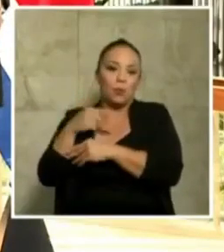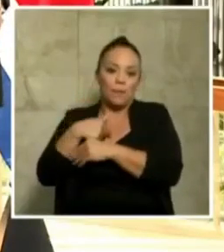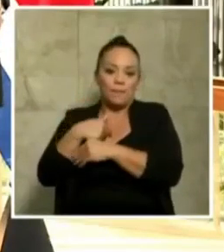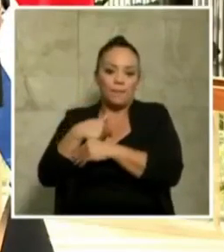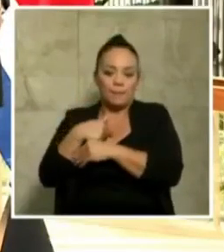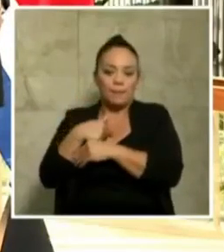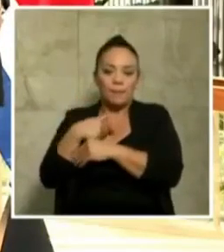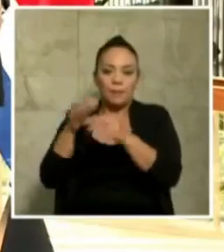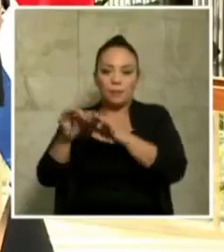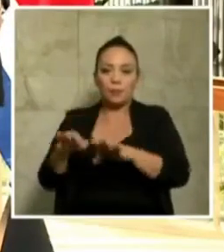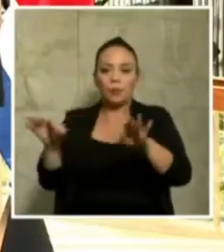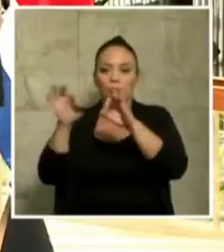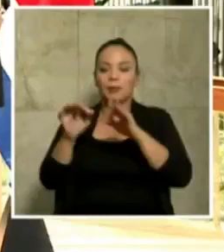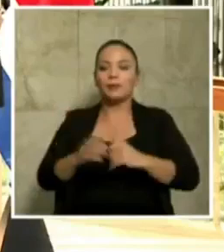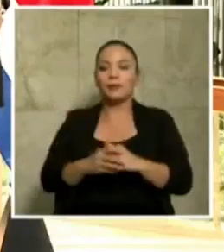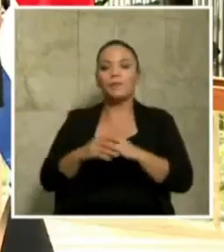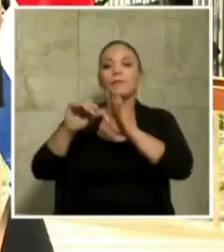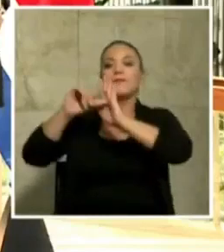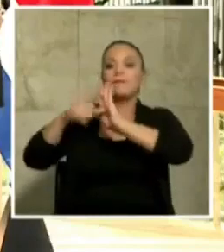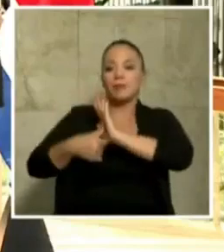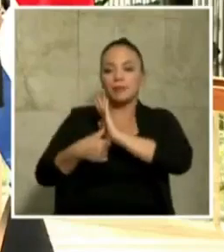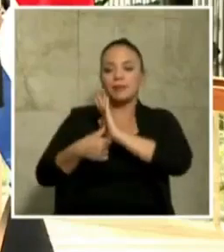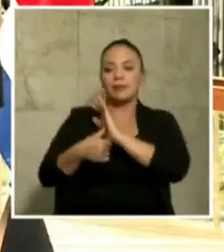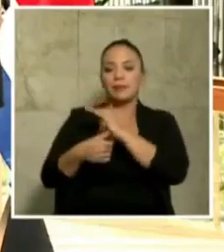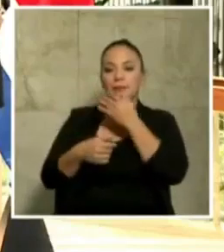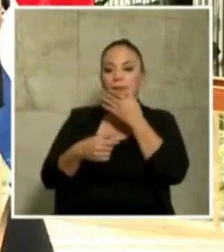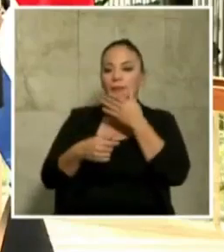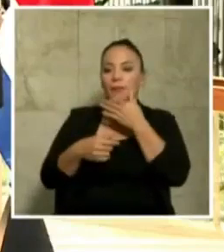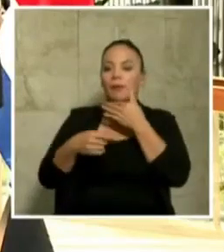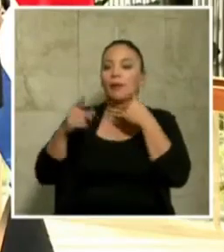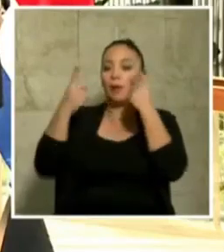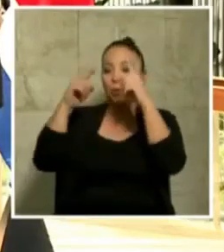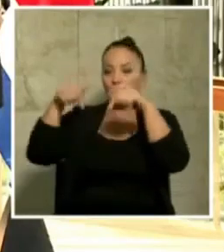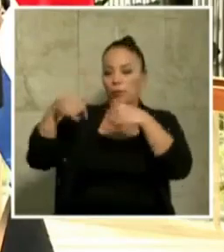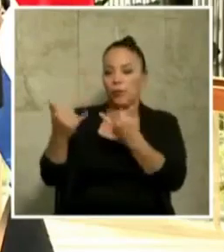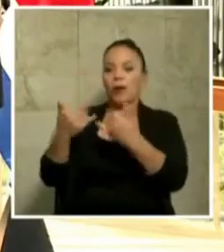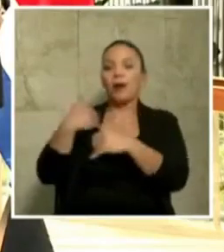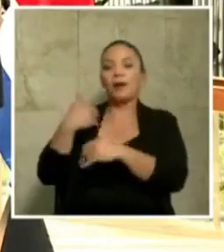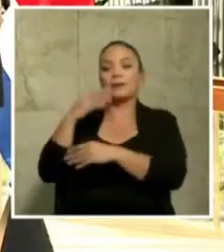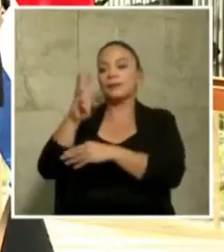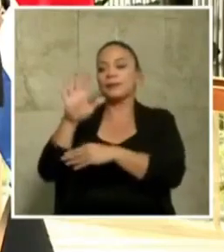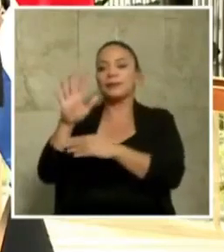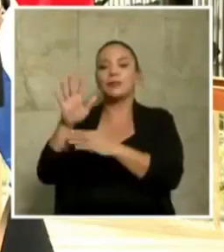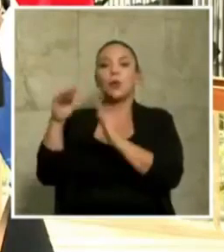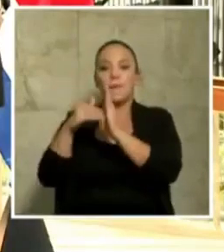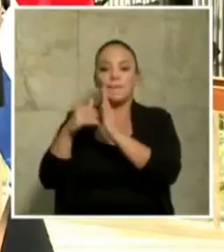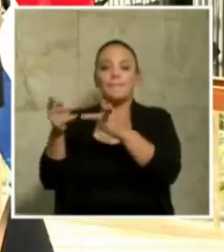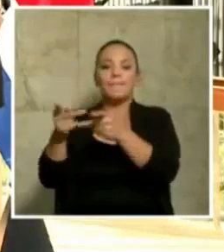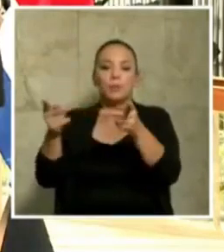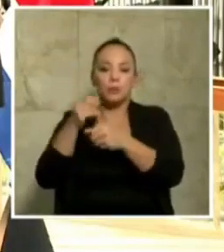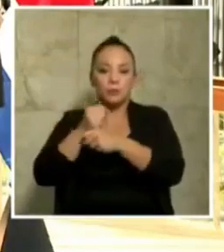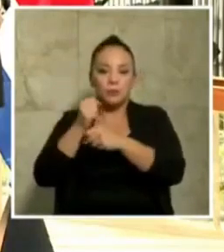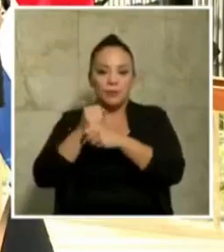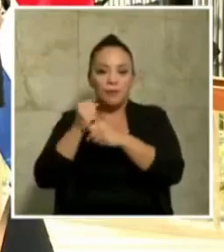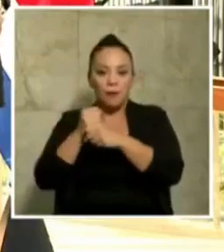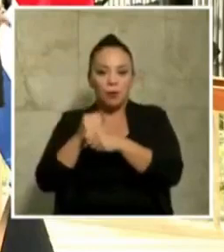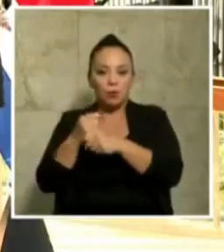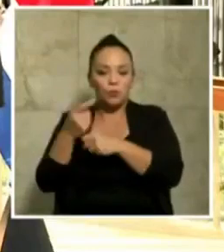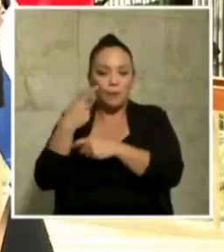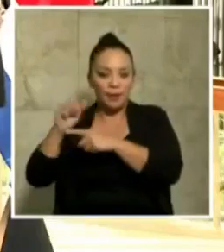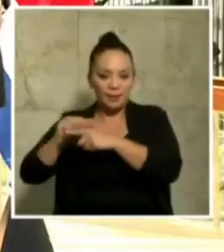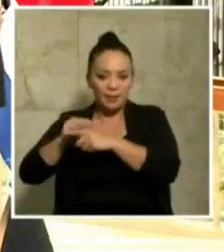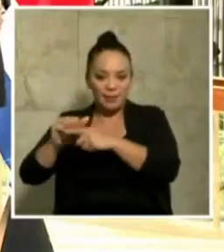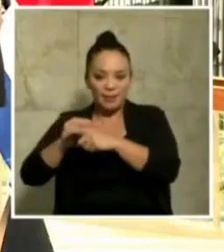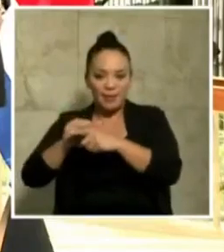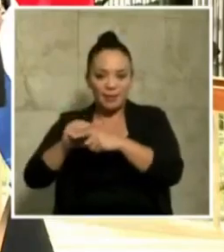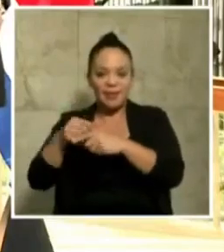importante enfatizar cuál es el logro de hoy, que hay 65 mil plazas para entrenarse. Sí, señor. Dentro